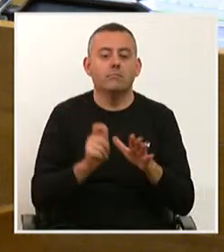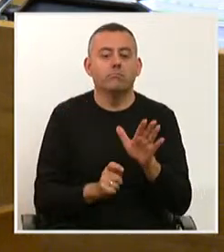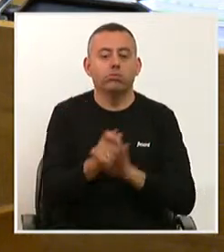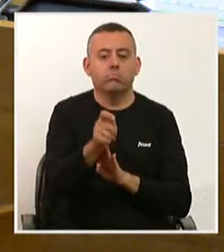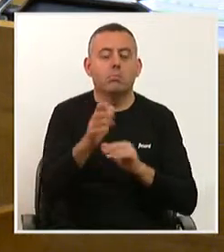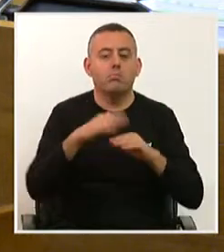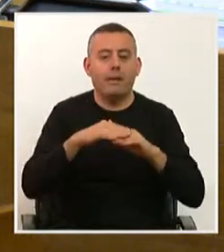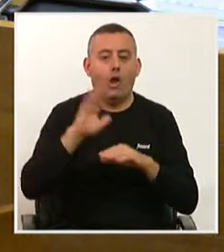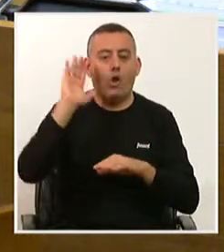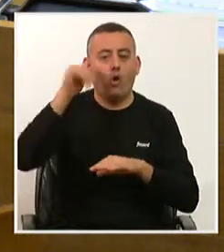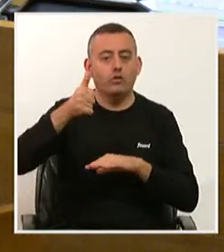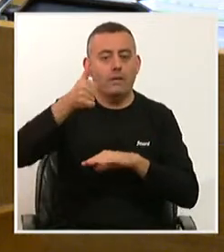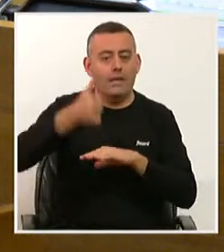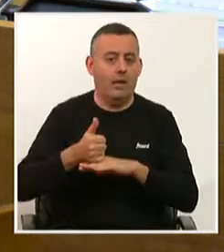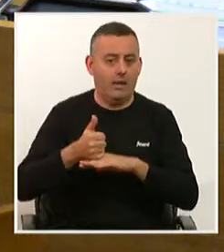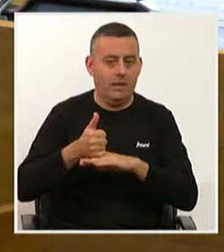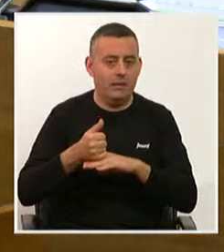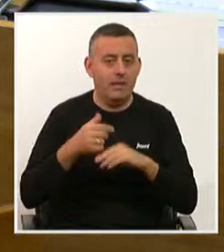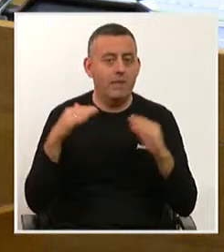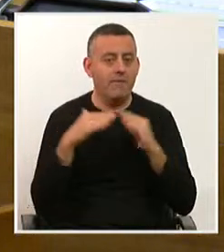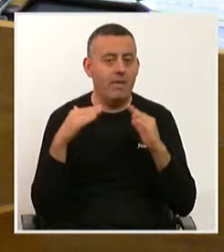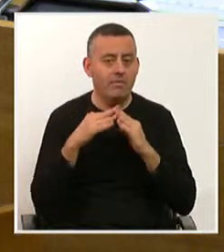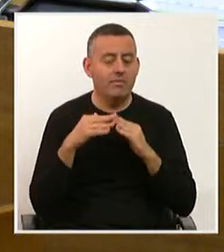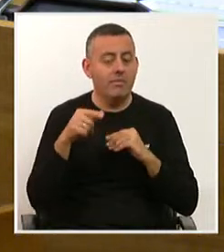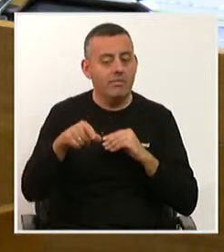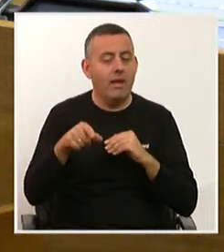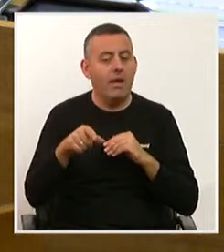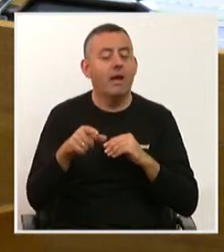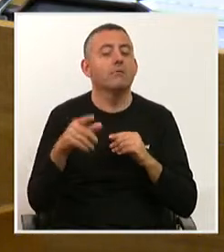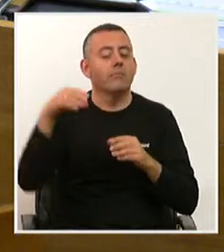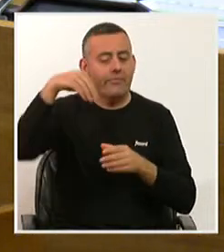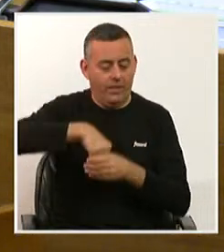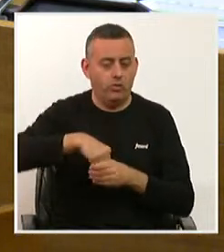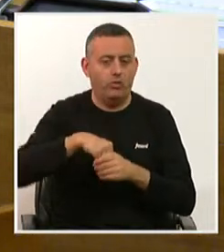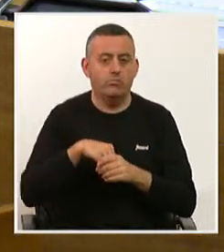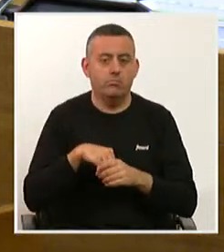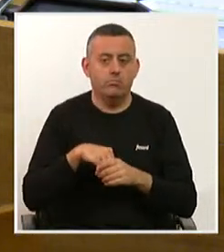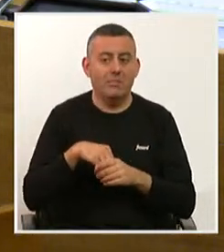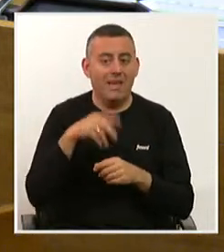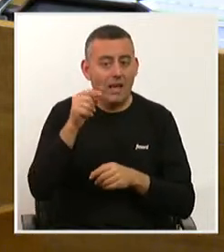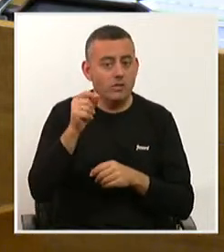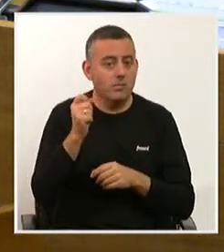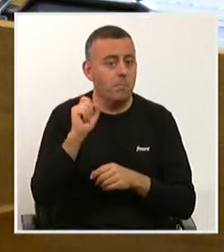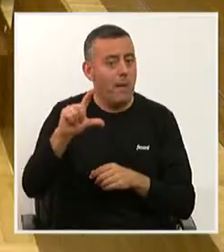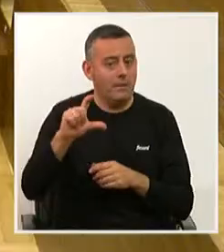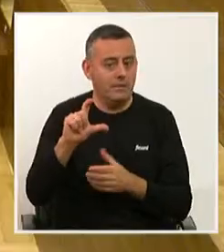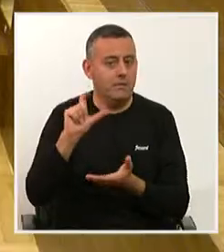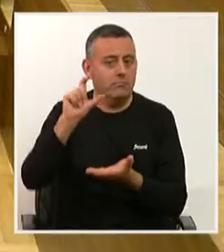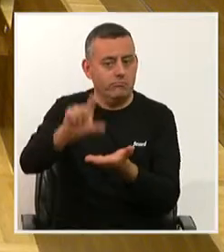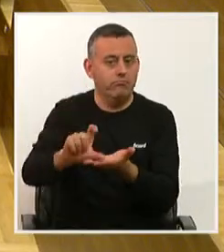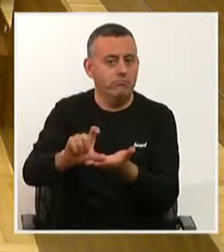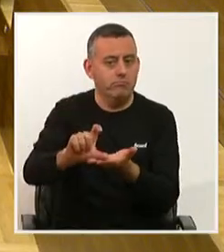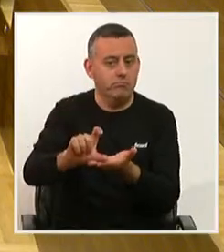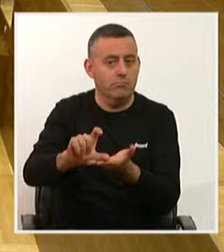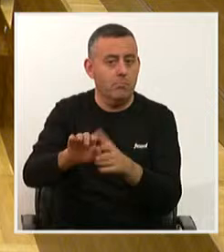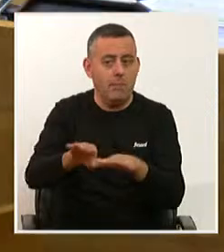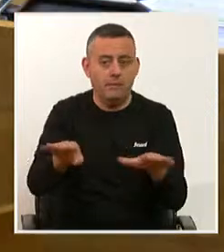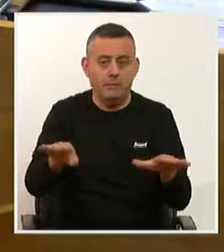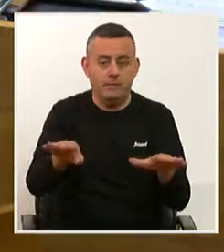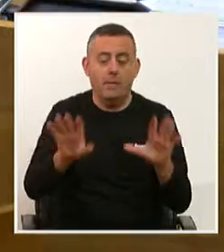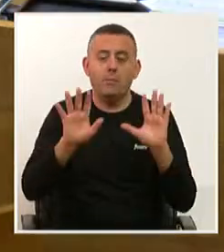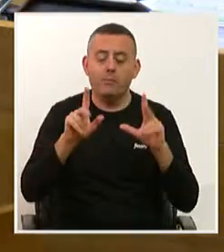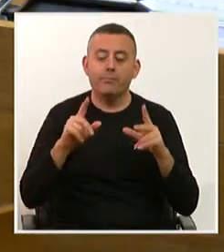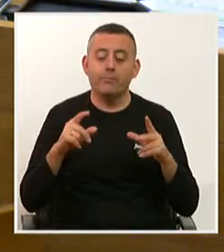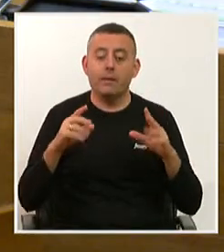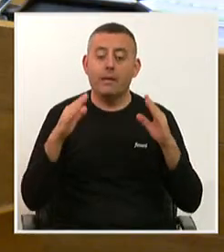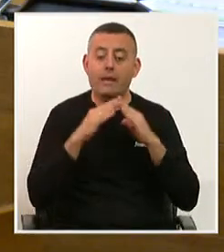materia de vivienda en 8 años los únicos Y estos fuertes los únicos que han recortado en materia de